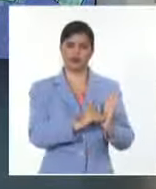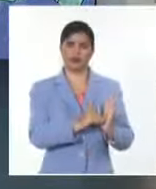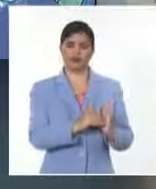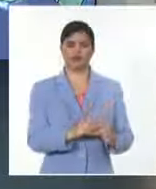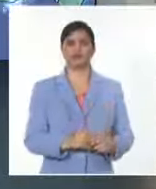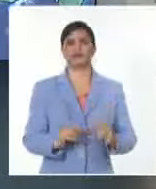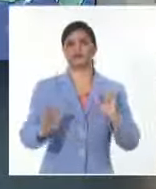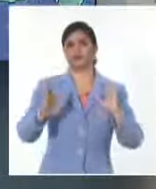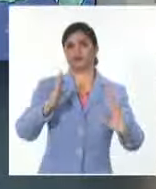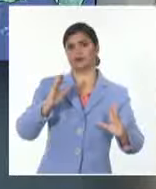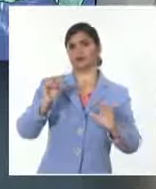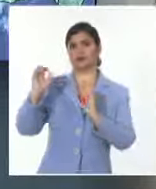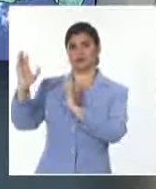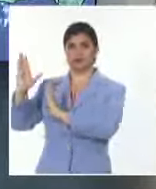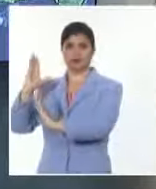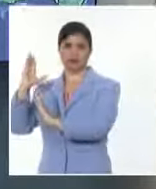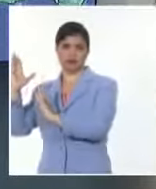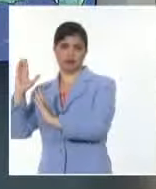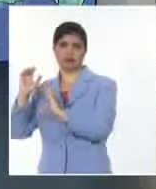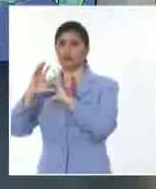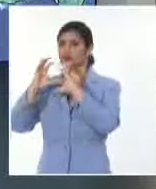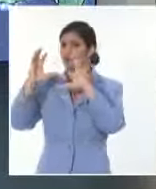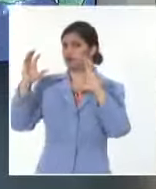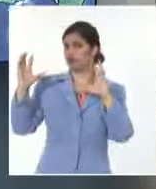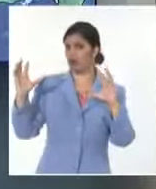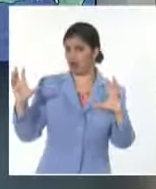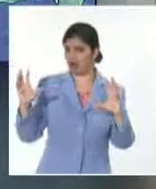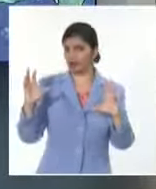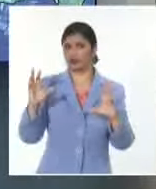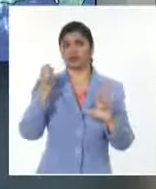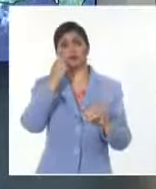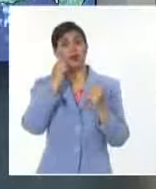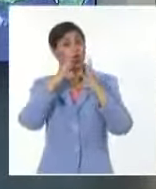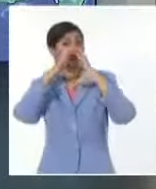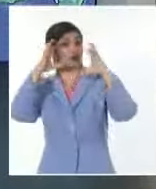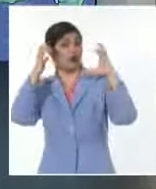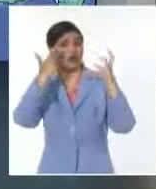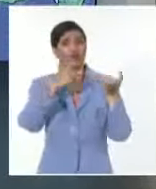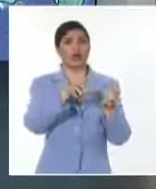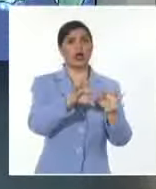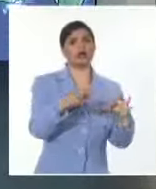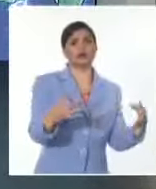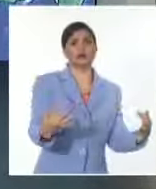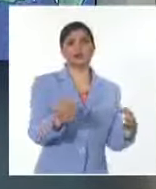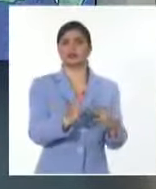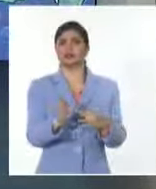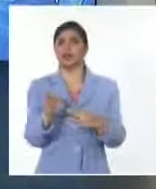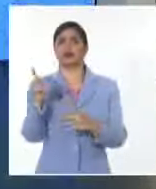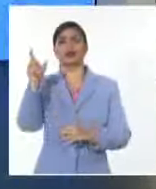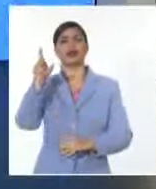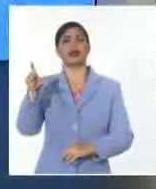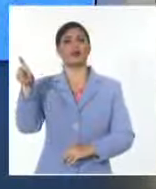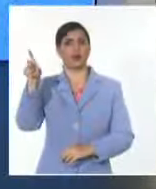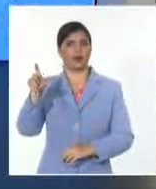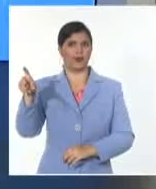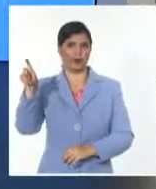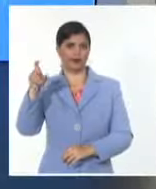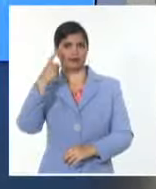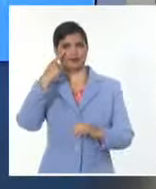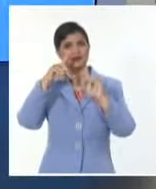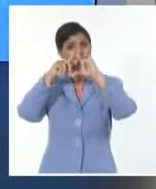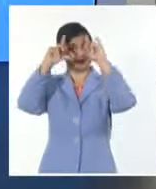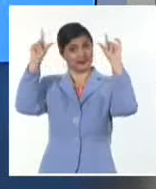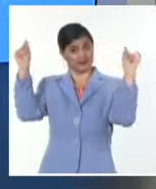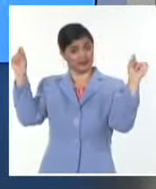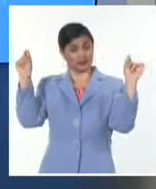resto del territorio se nublar sobre todo en las provincias desde Artemisa hasta Camagüey hacia el interior y sur donde puede ocurrir algún chubasco alguna tormenta eléctrica